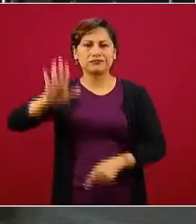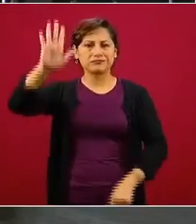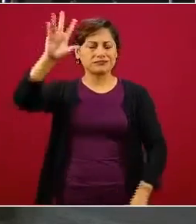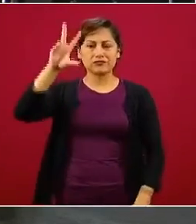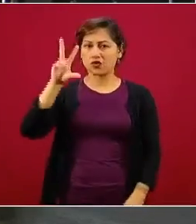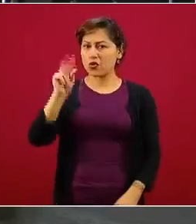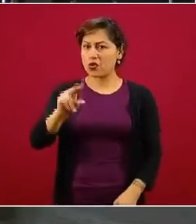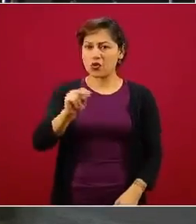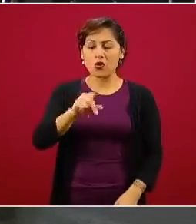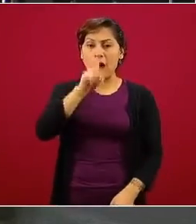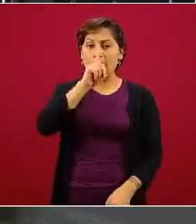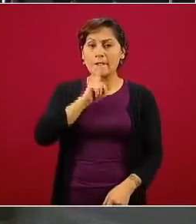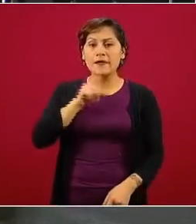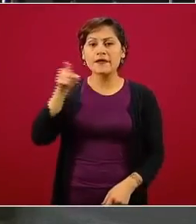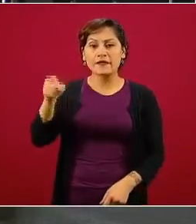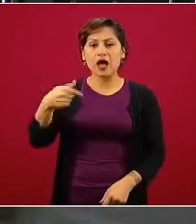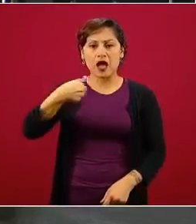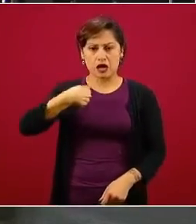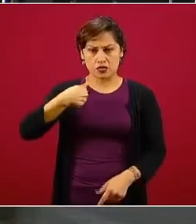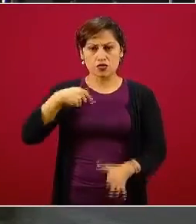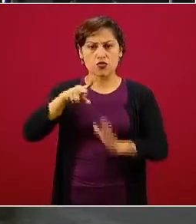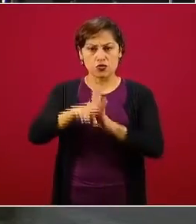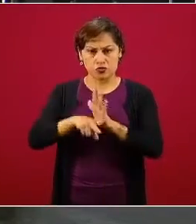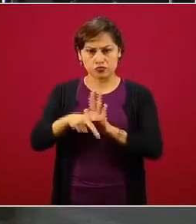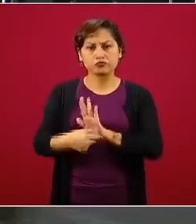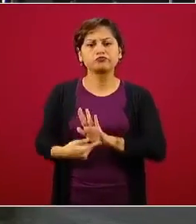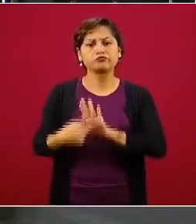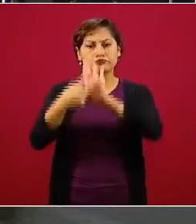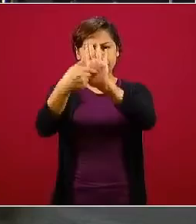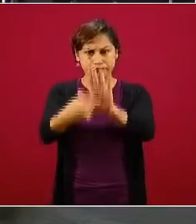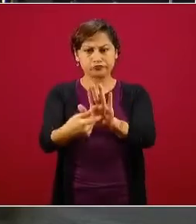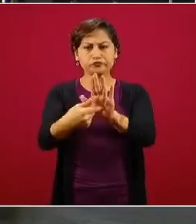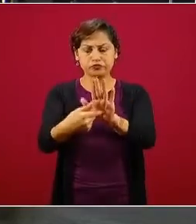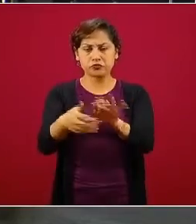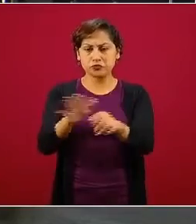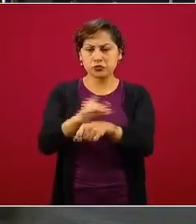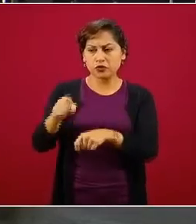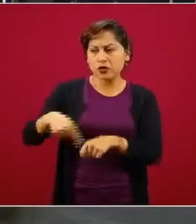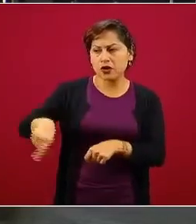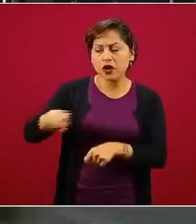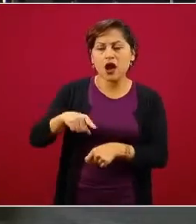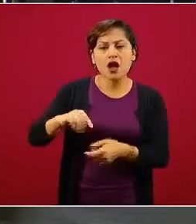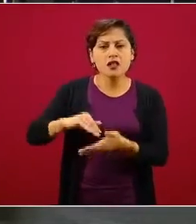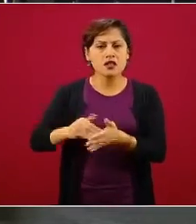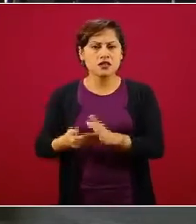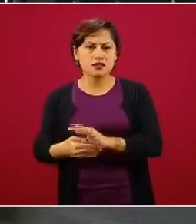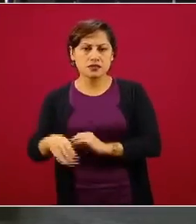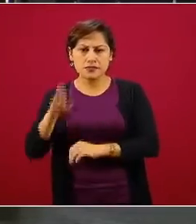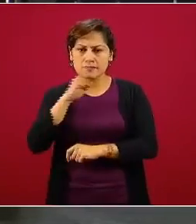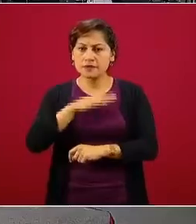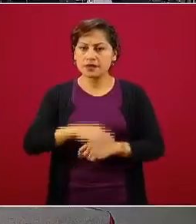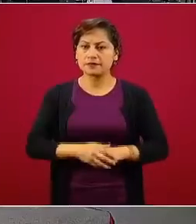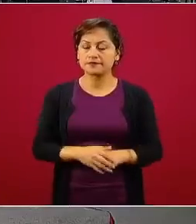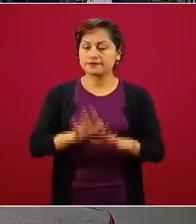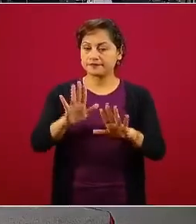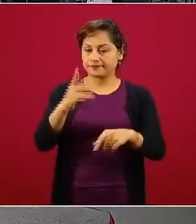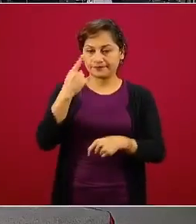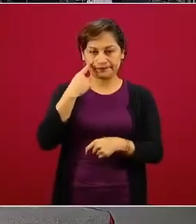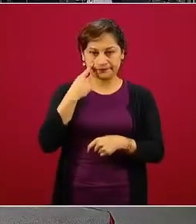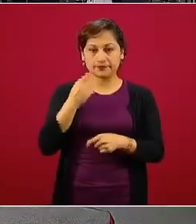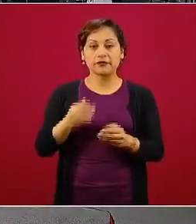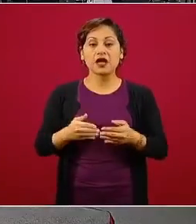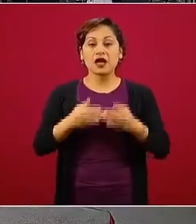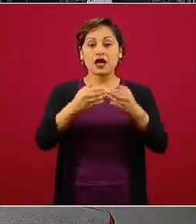si él presentaba el video lo iba también a poner a su interpretación. El asunto es que esos dos barcos,